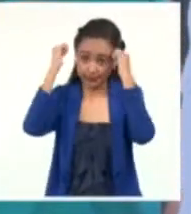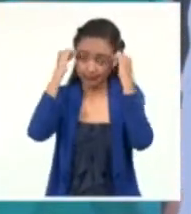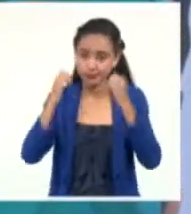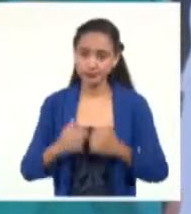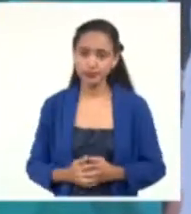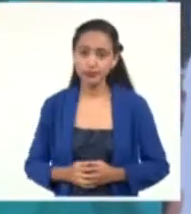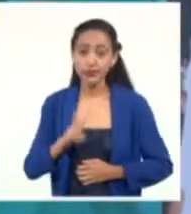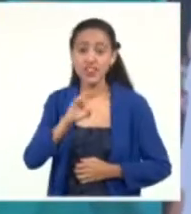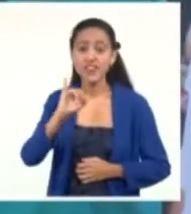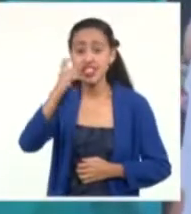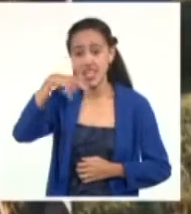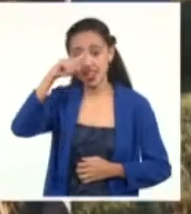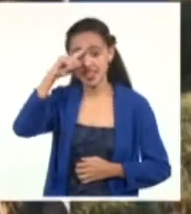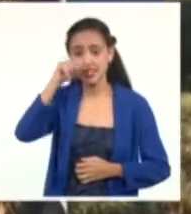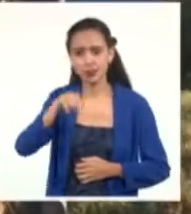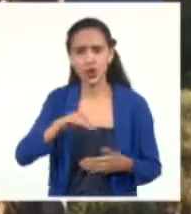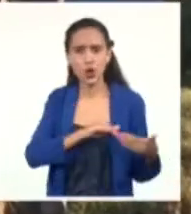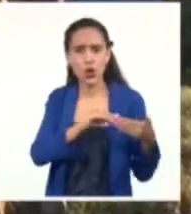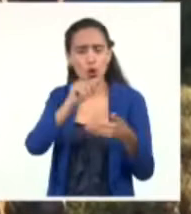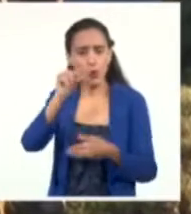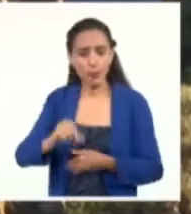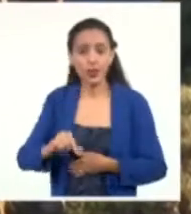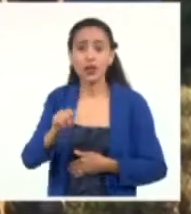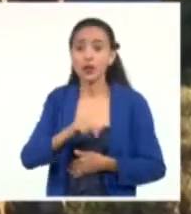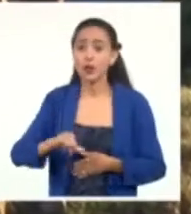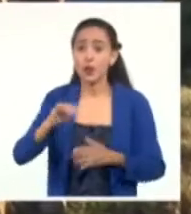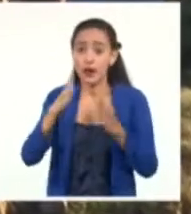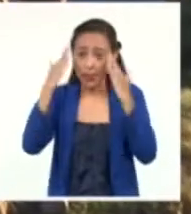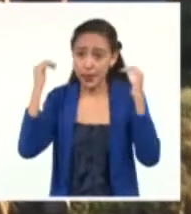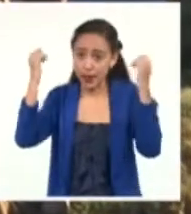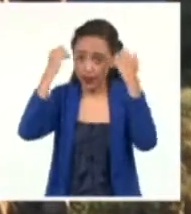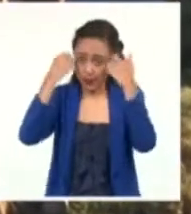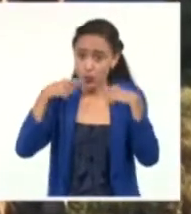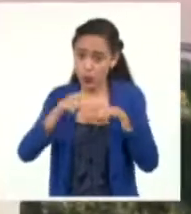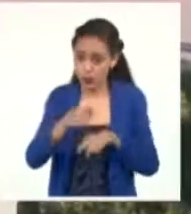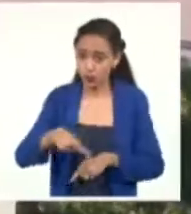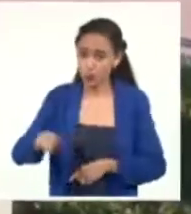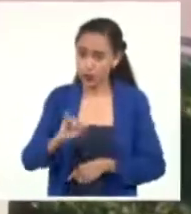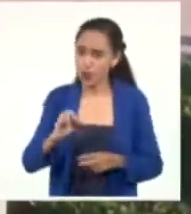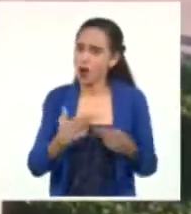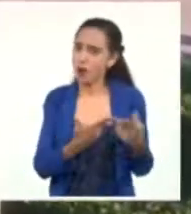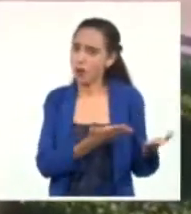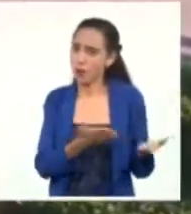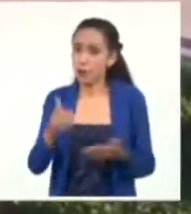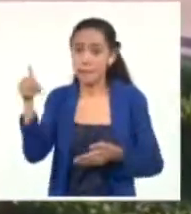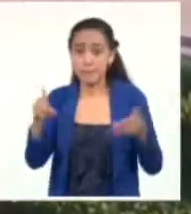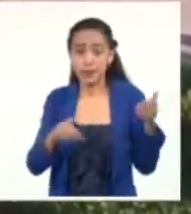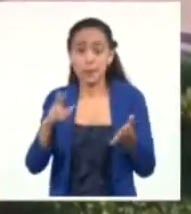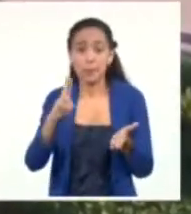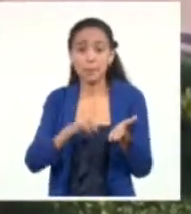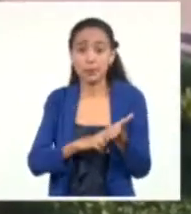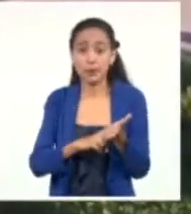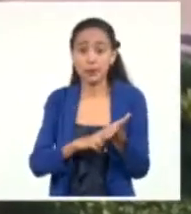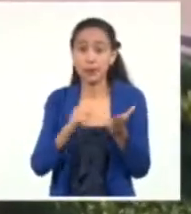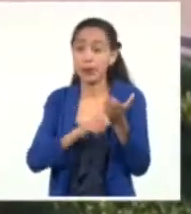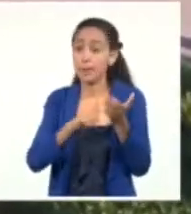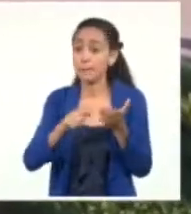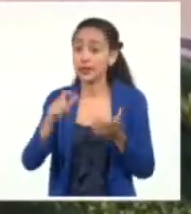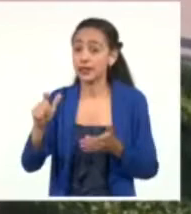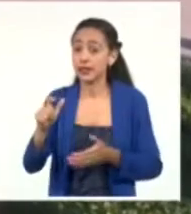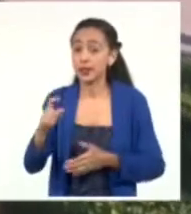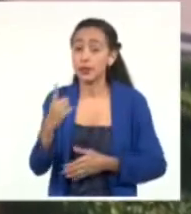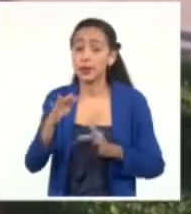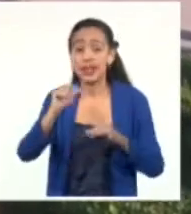de Las Villas, compañeros de Camilo que junto a él fueron honrados. Aquí participó la miembro del Comité Central y